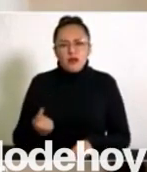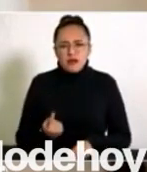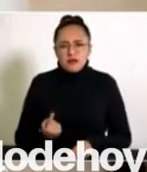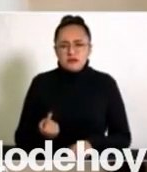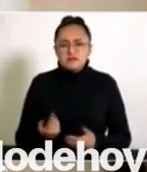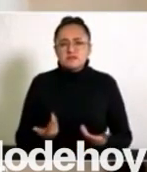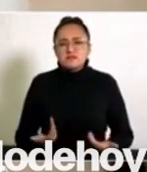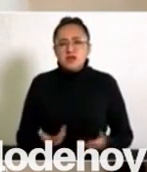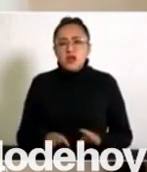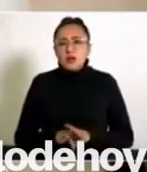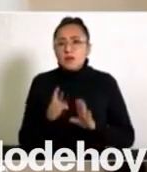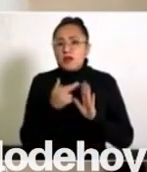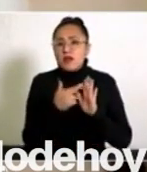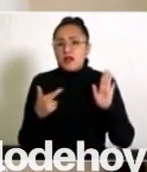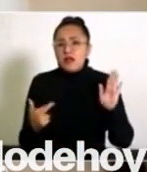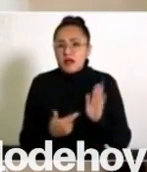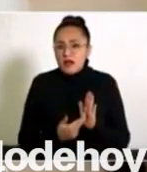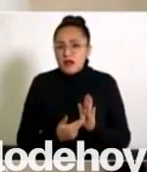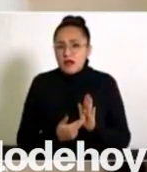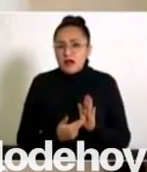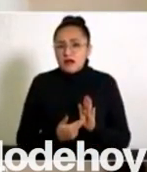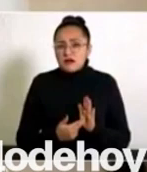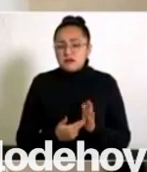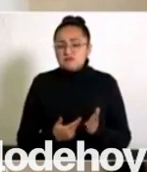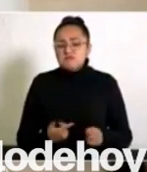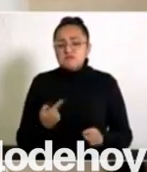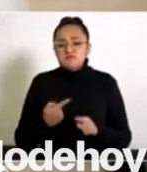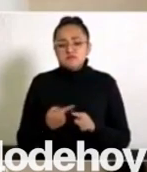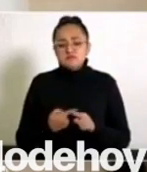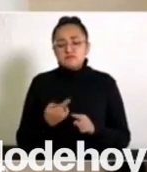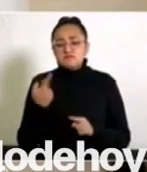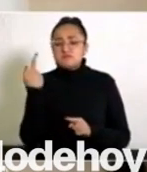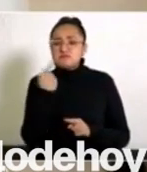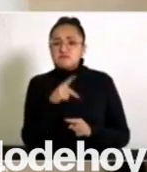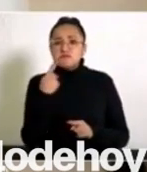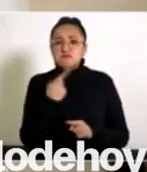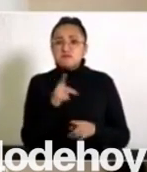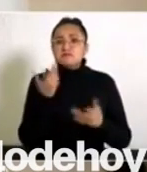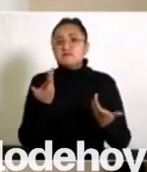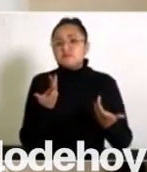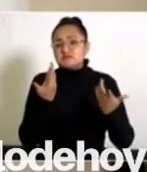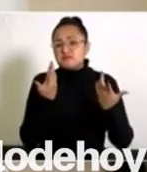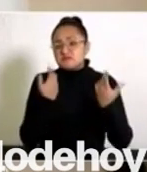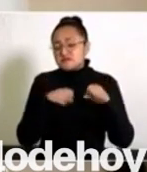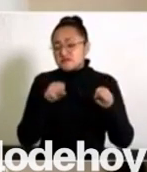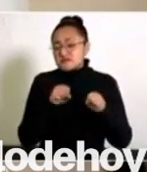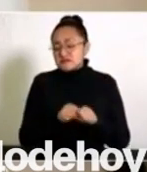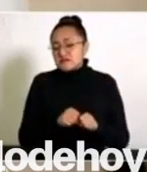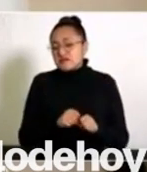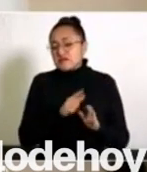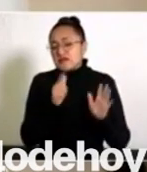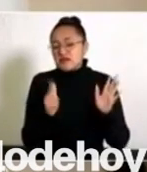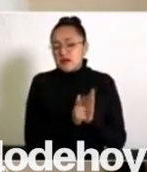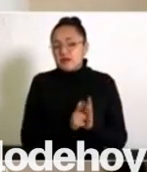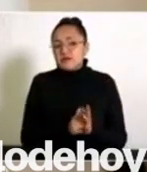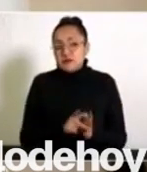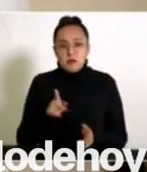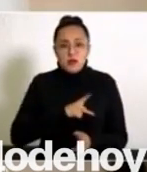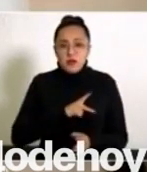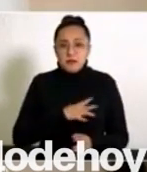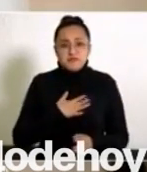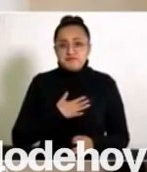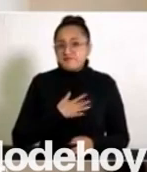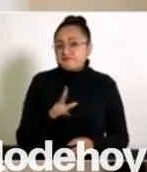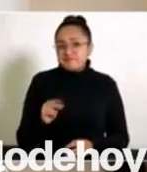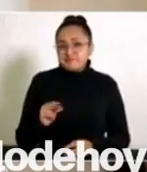bajo reglas y procedimientos que son propios de su sistema legal no de nuestro sistema legal